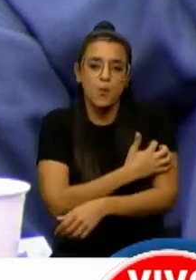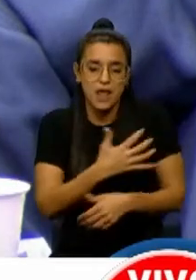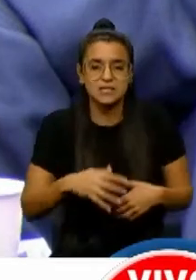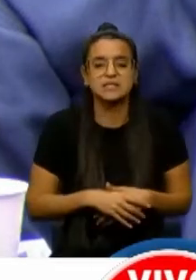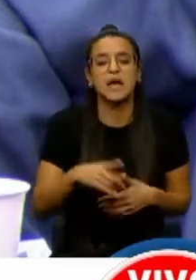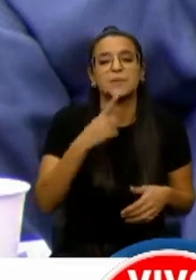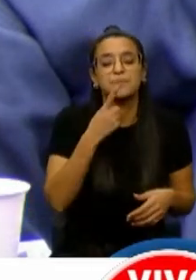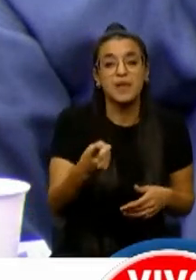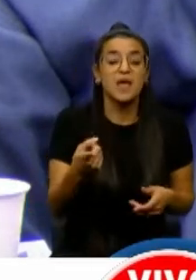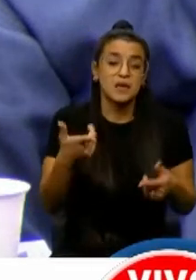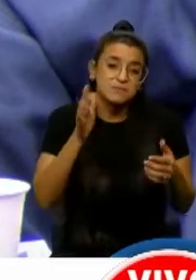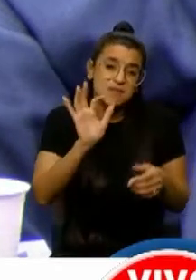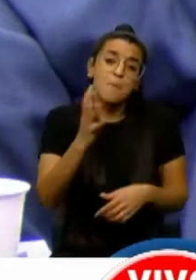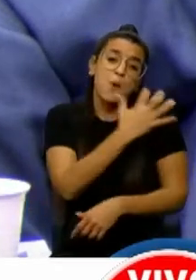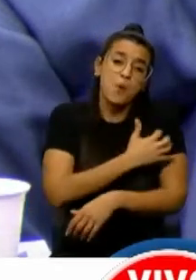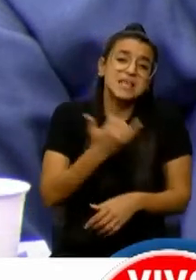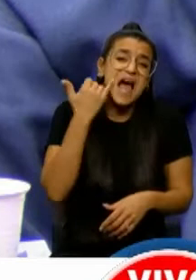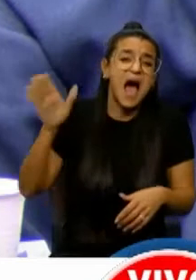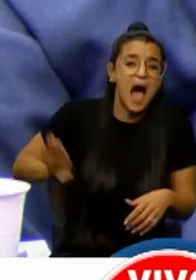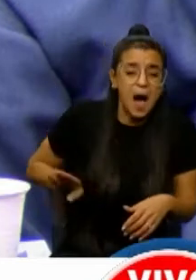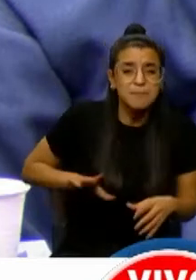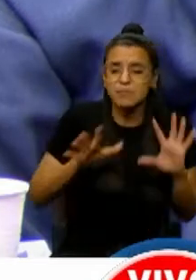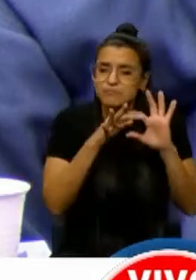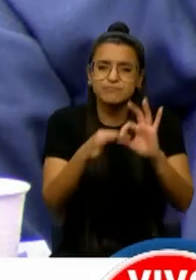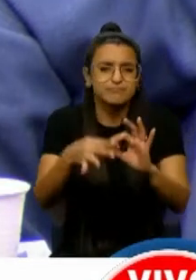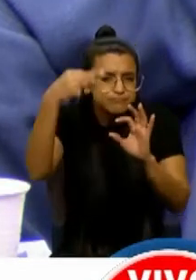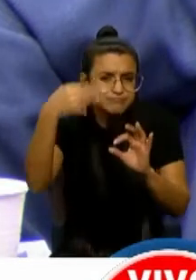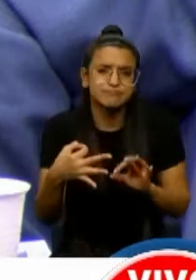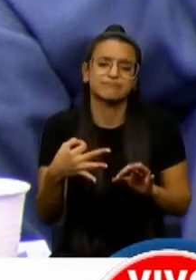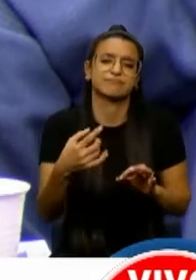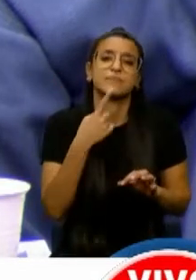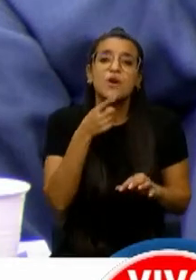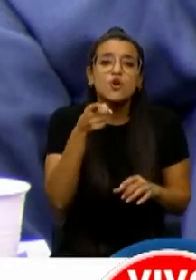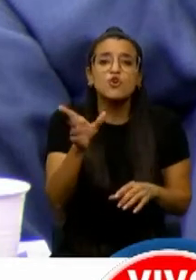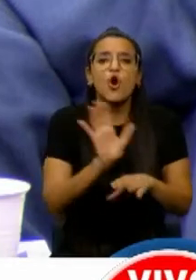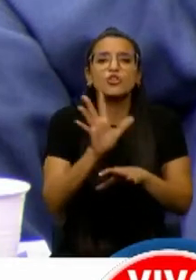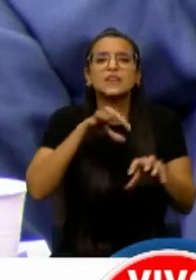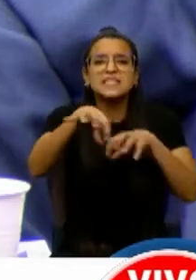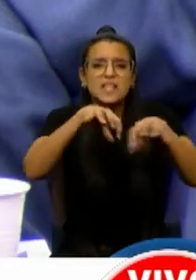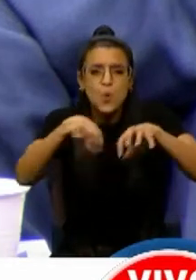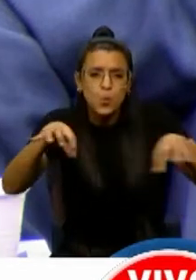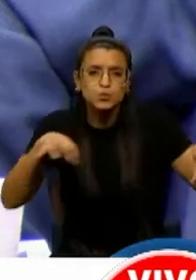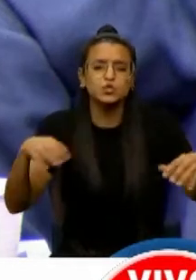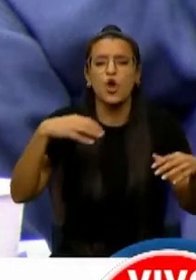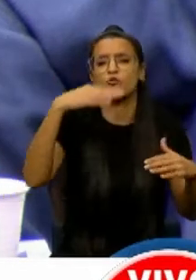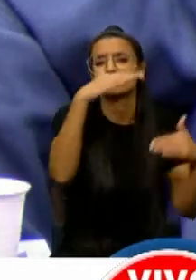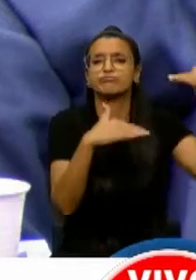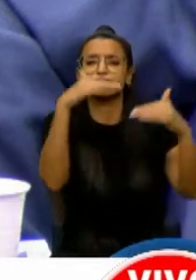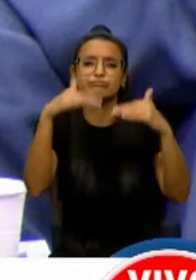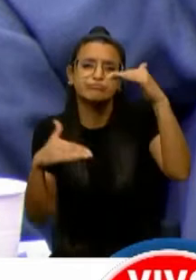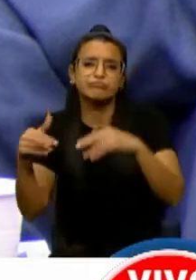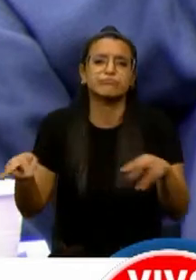verdad sabida que la pobreza y el hambre se vinculan precisamente con esta distribución inequitativa del